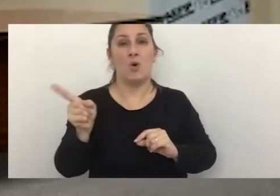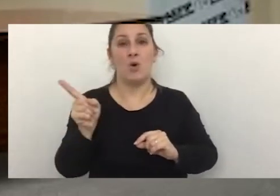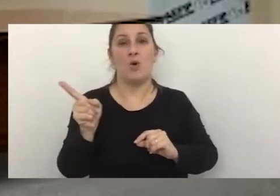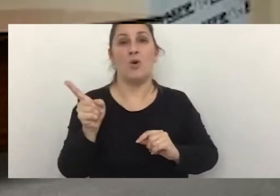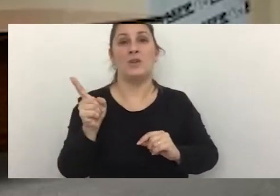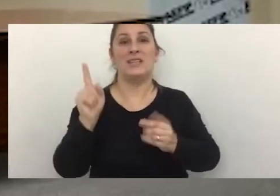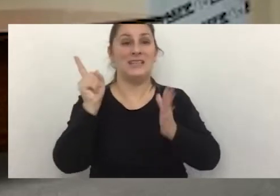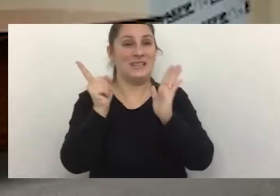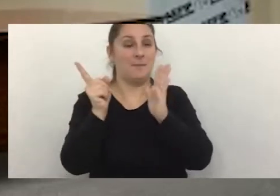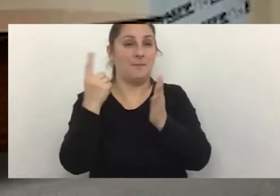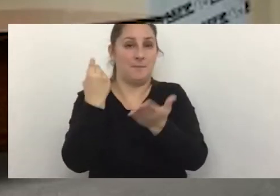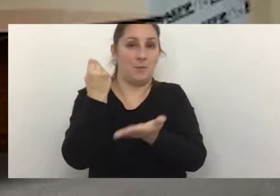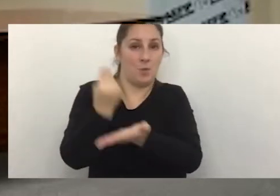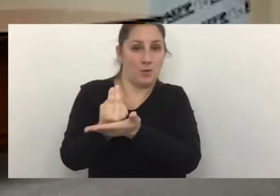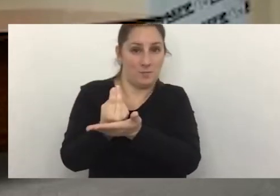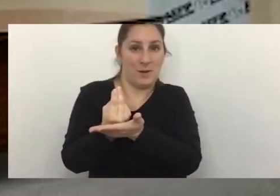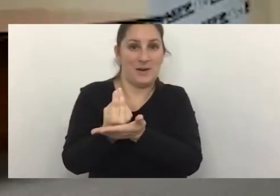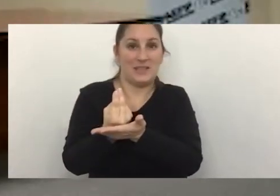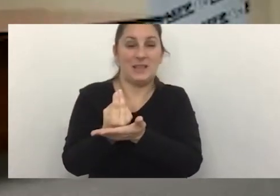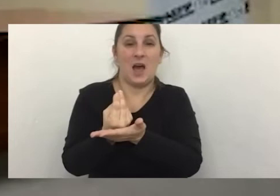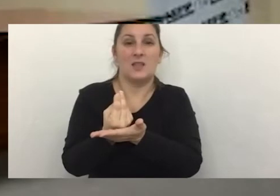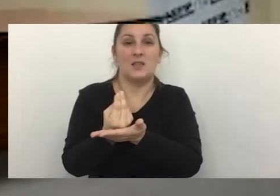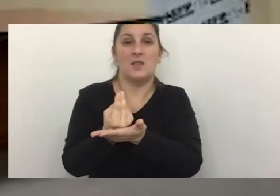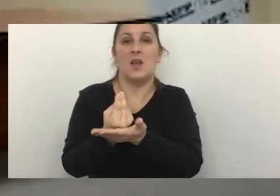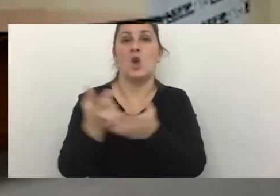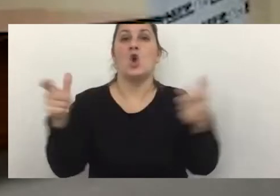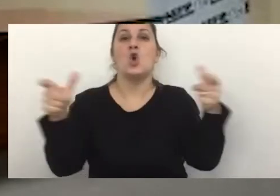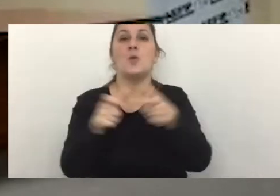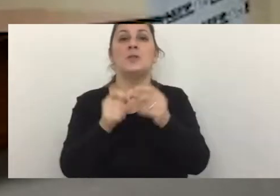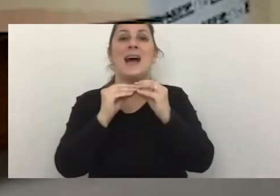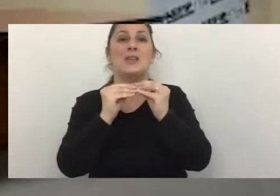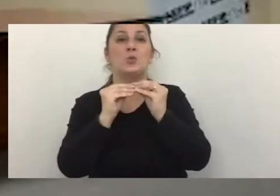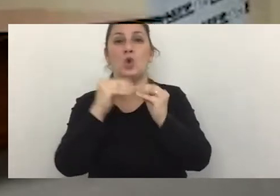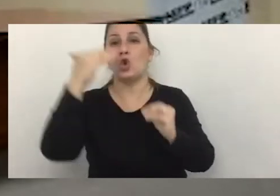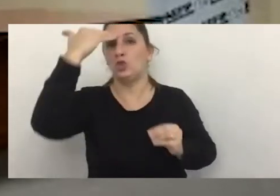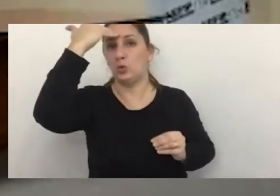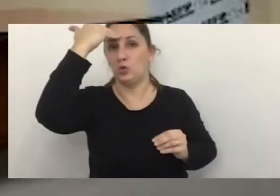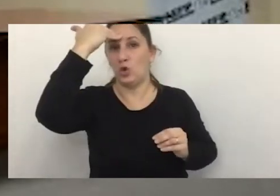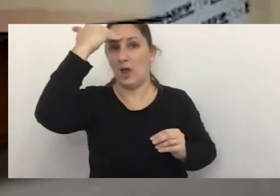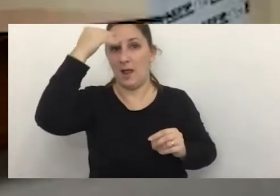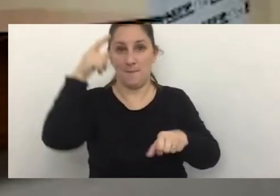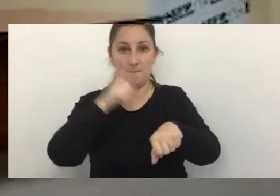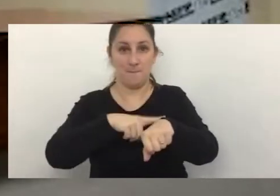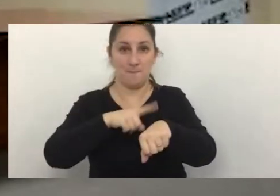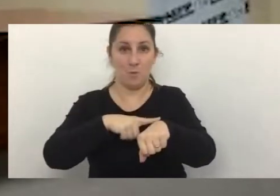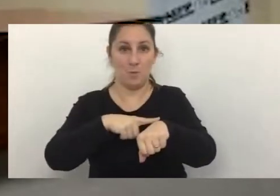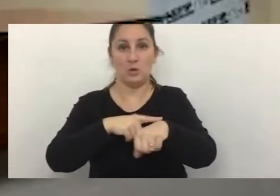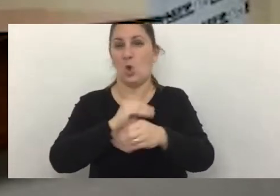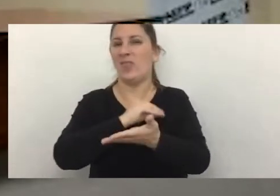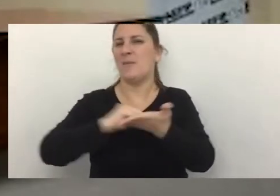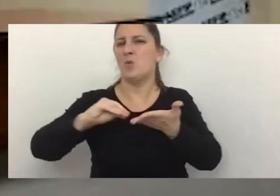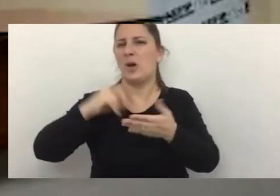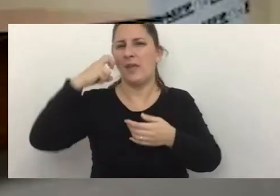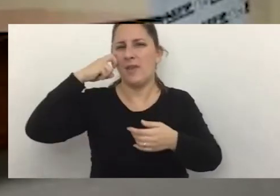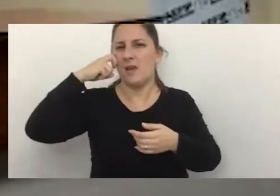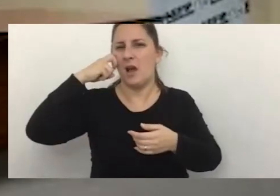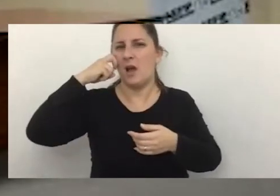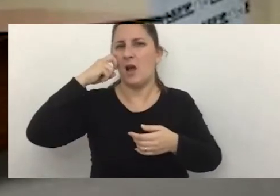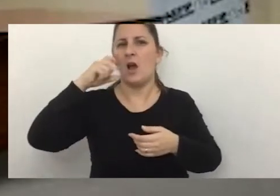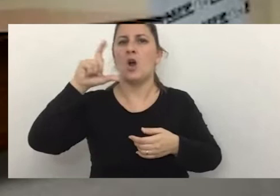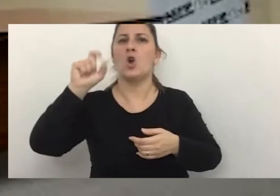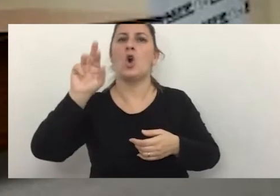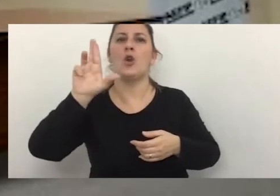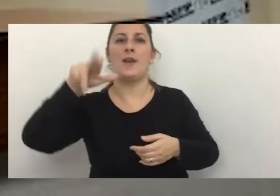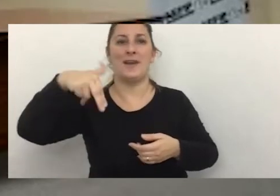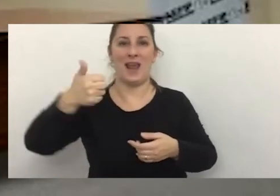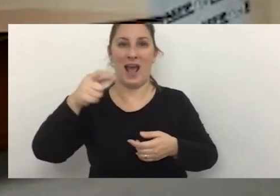titular de la Comisión de Asuntos Constitucionales de ese momento, era un diputado radical llamado Ricardo Cornaglia. Él